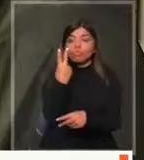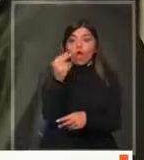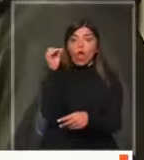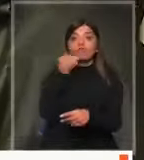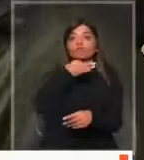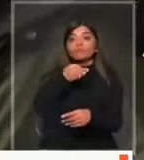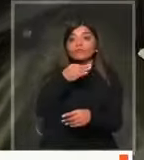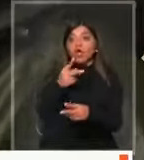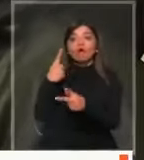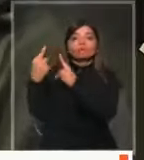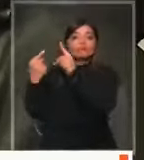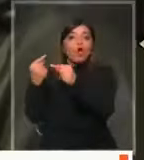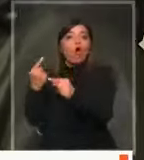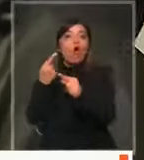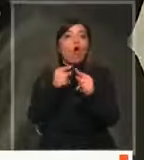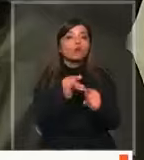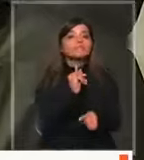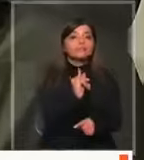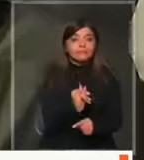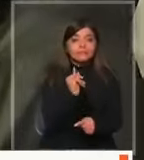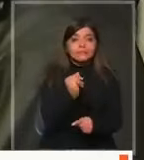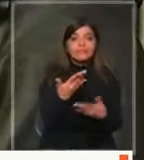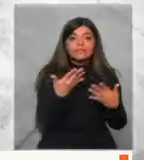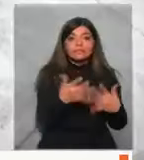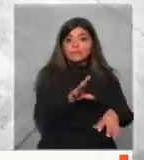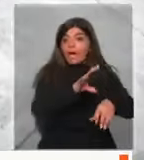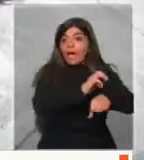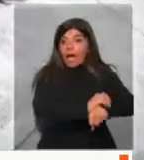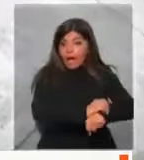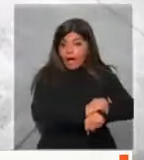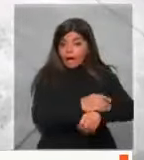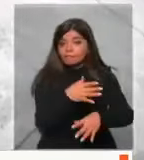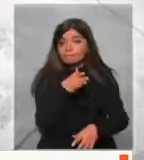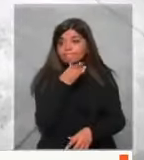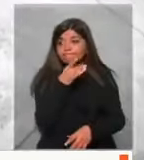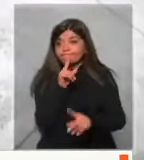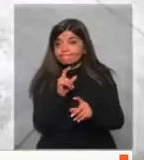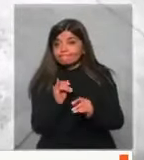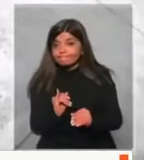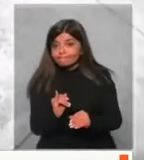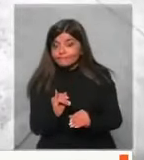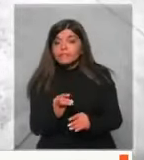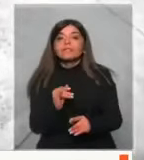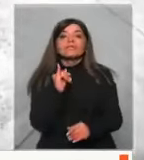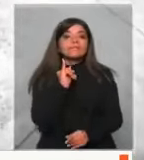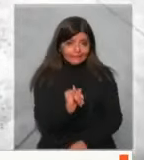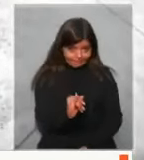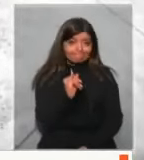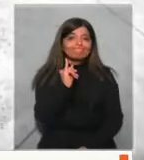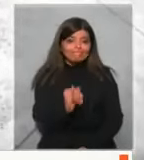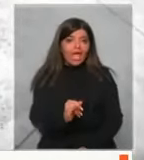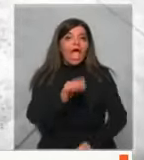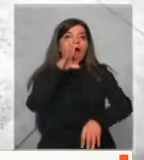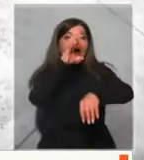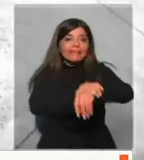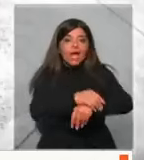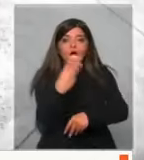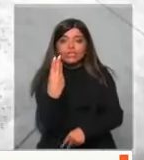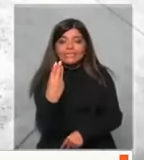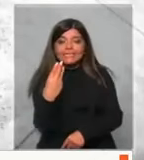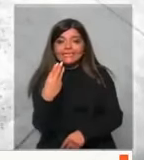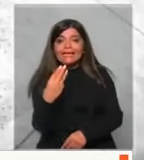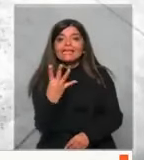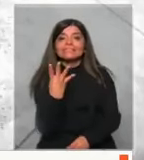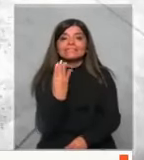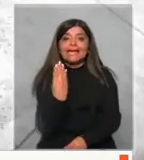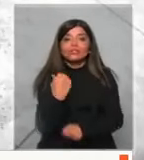se escaparon y otra que sí, efectivamente, lo atraparon. Y sí, los atraparon. 3 menores de edad de